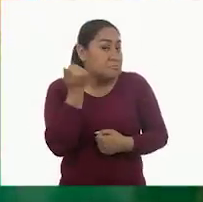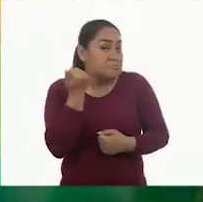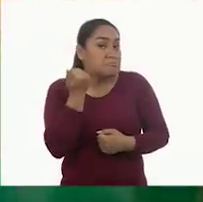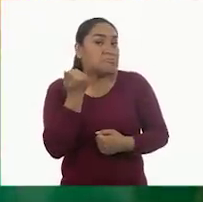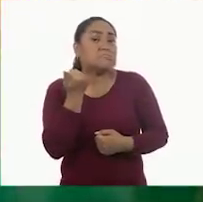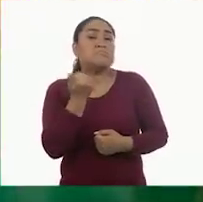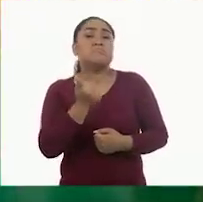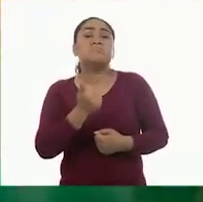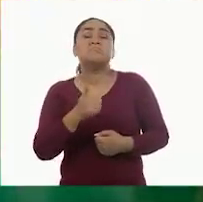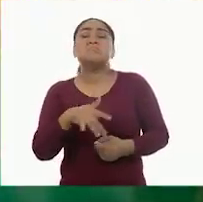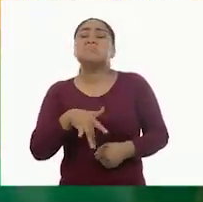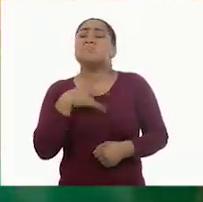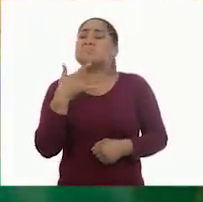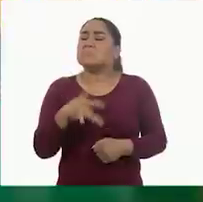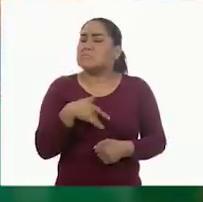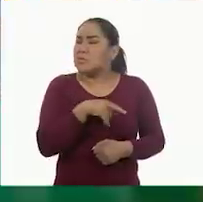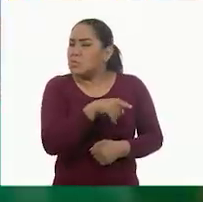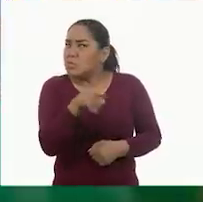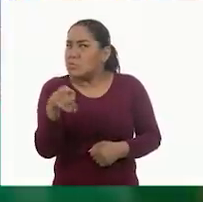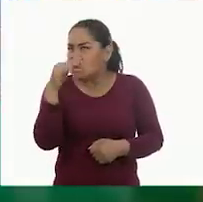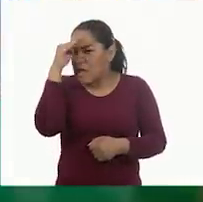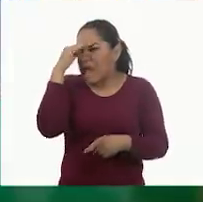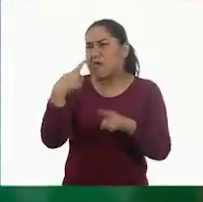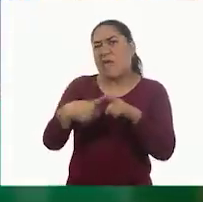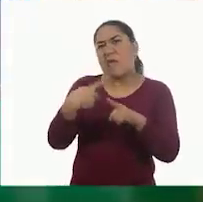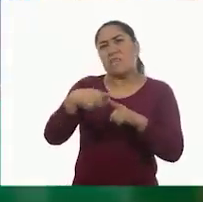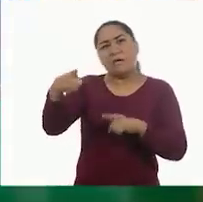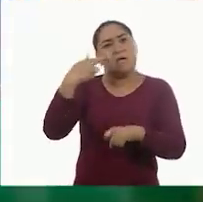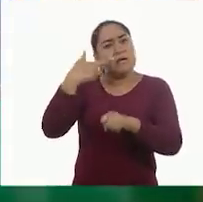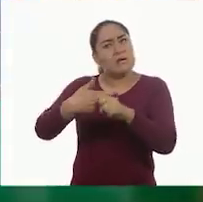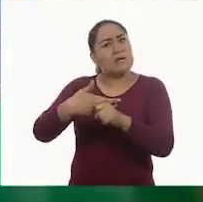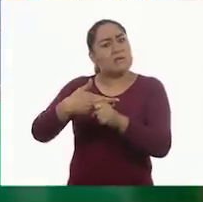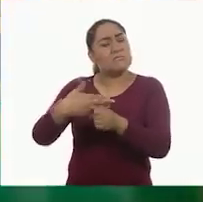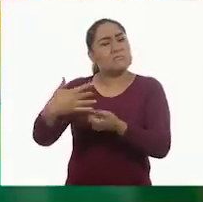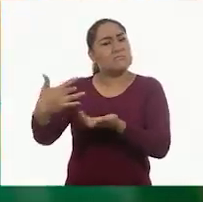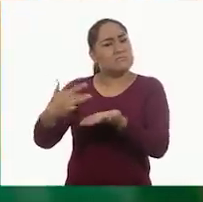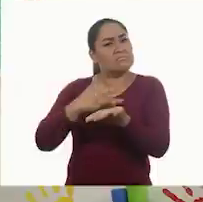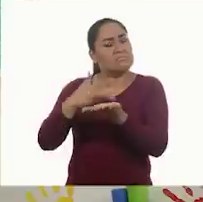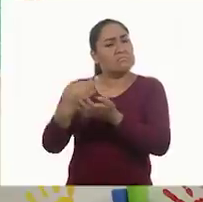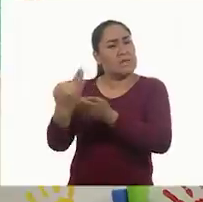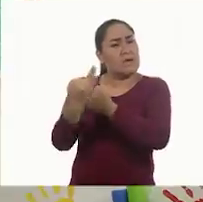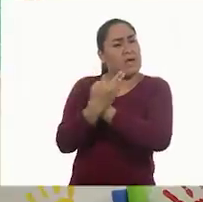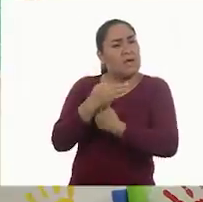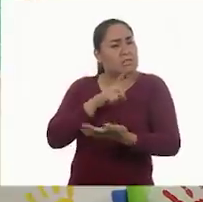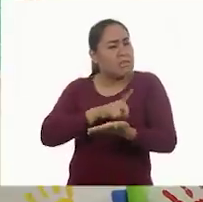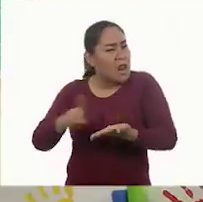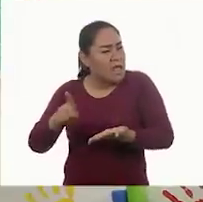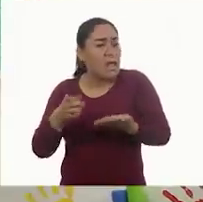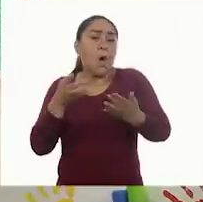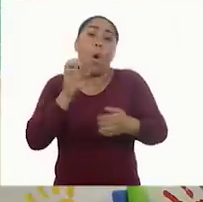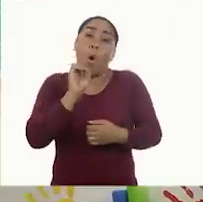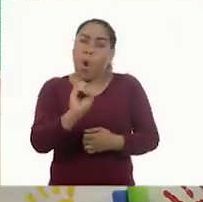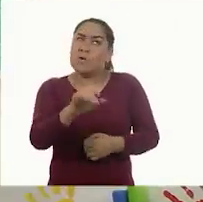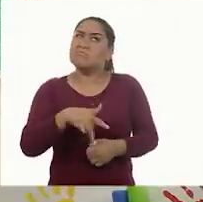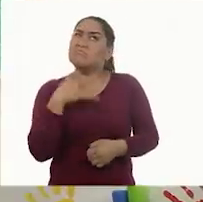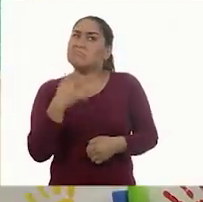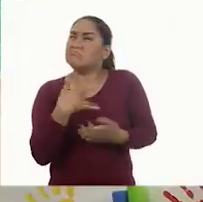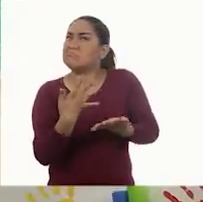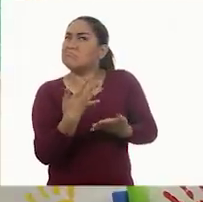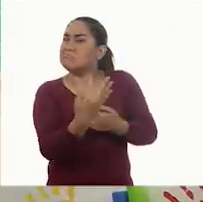han pensado quiénes son los que tienen que proteger nuestros derechos y si en algún momento tal vez han sentido que no han sido